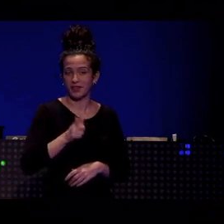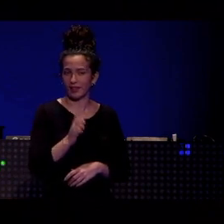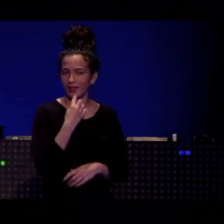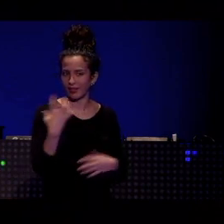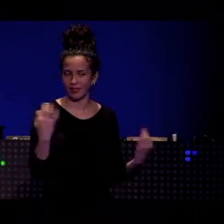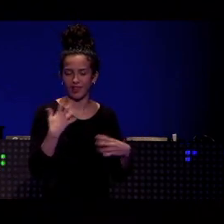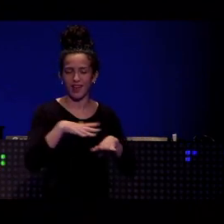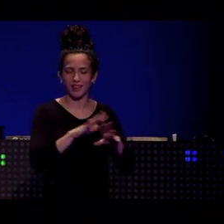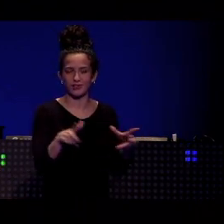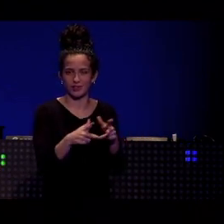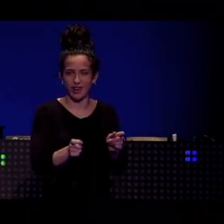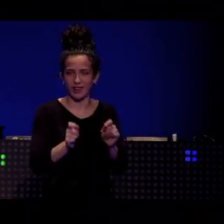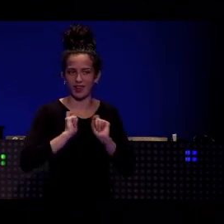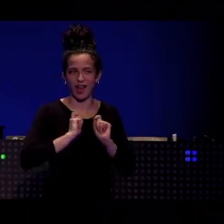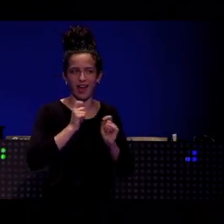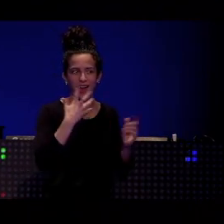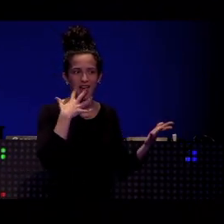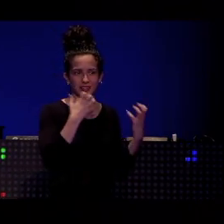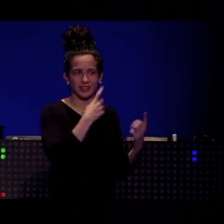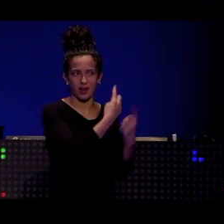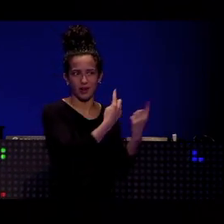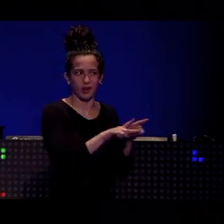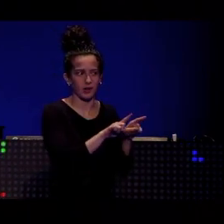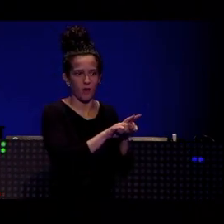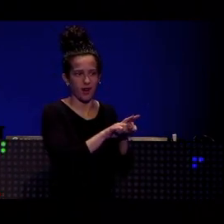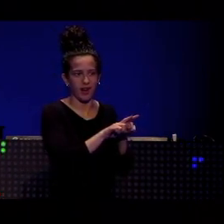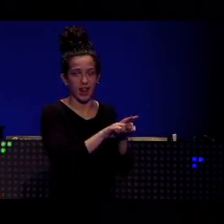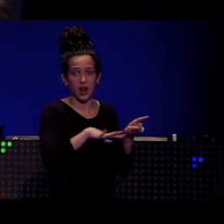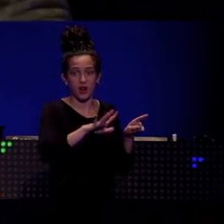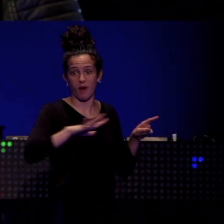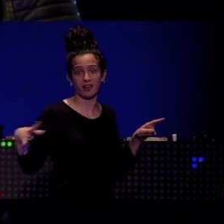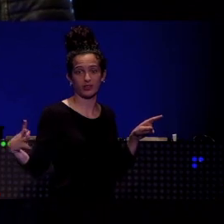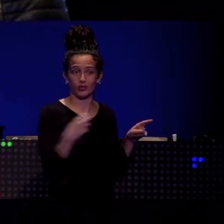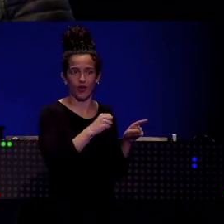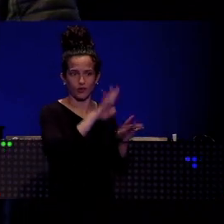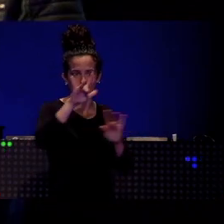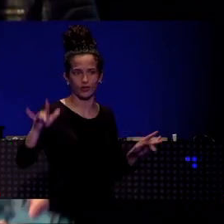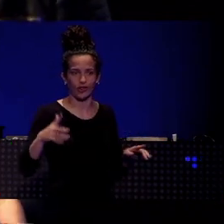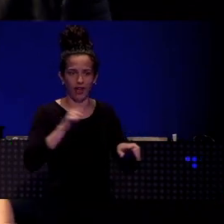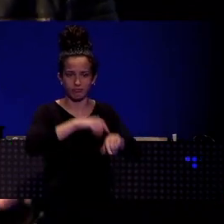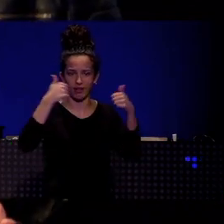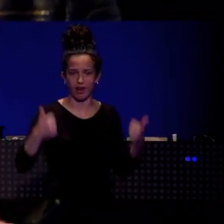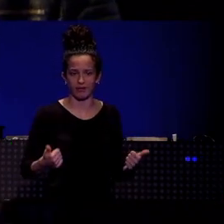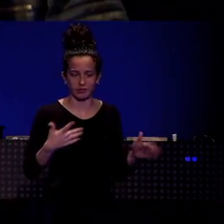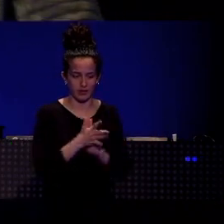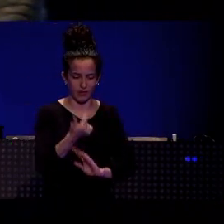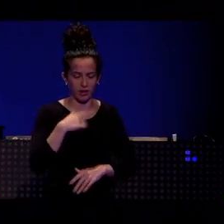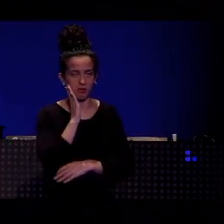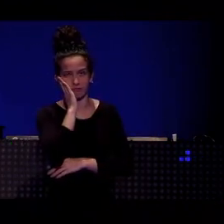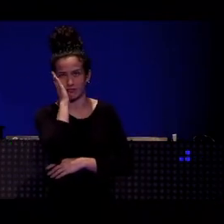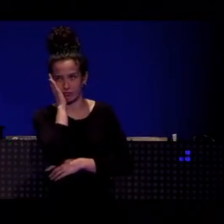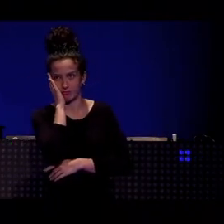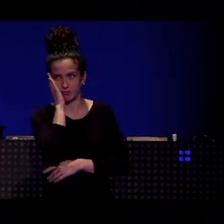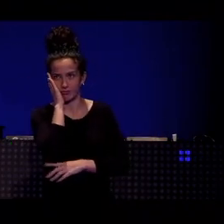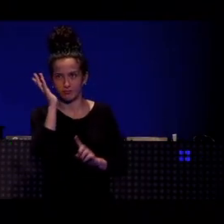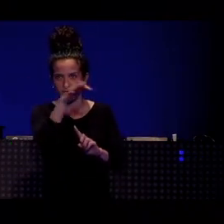nos han convertido algunos artistas en omnipresentes porque están pasando cosas a mi alrededor incluso cuando duermo incluso como estén en